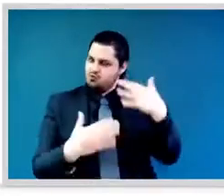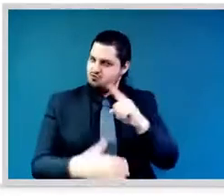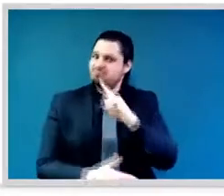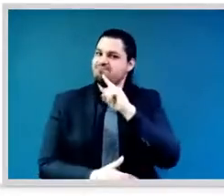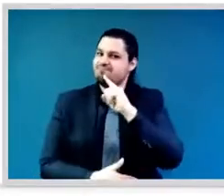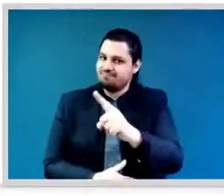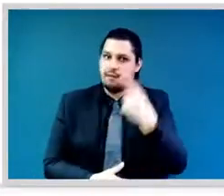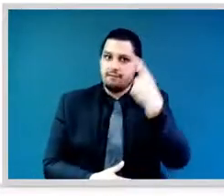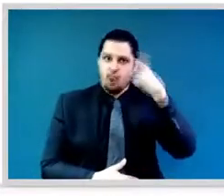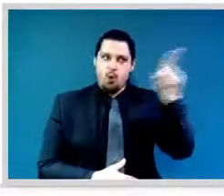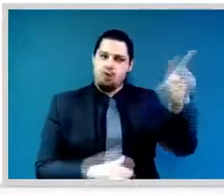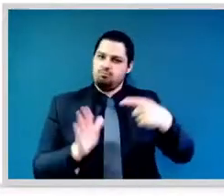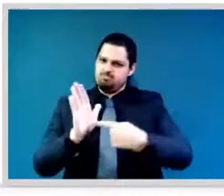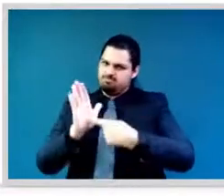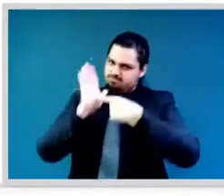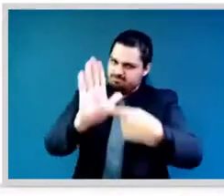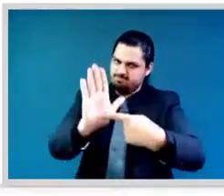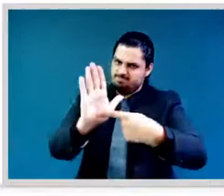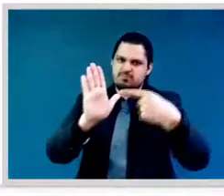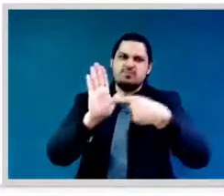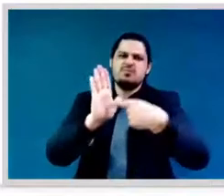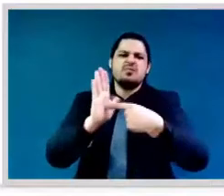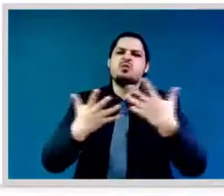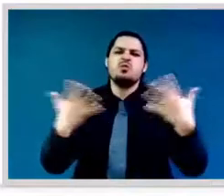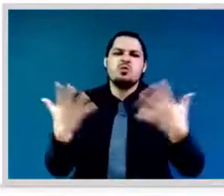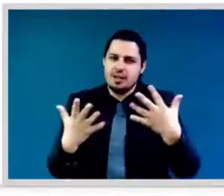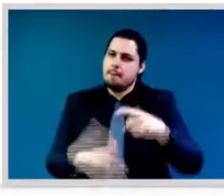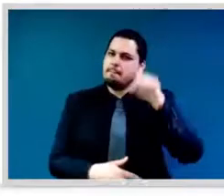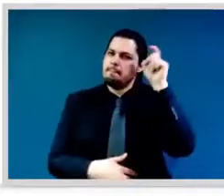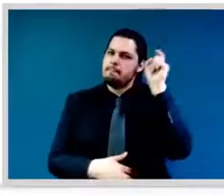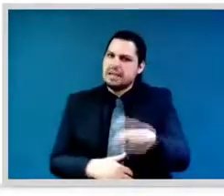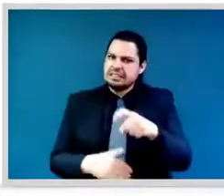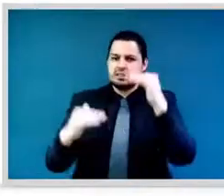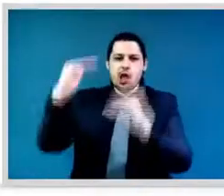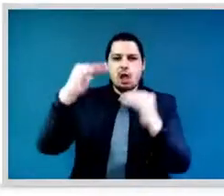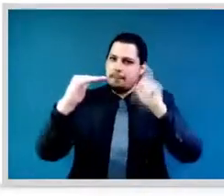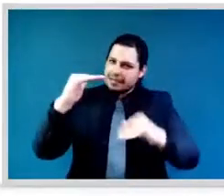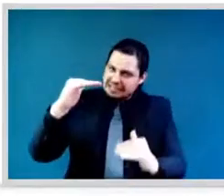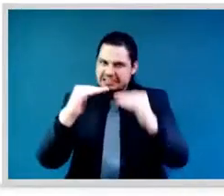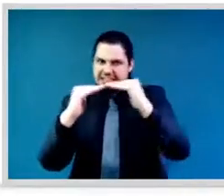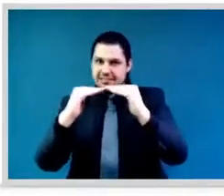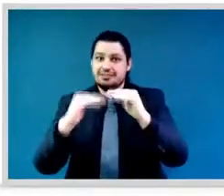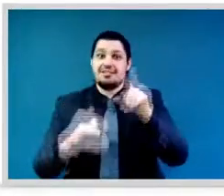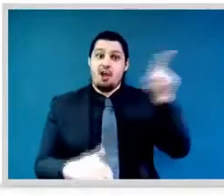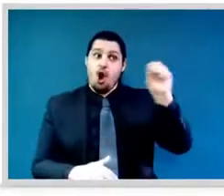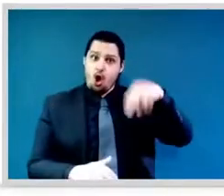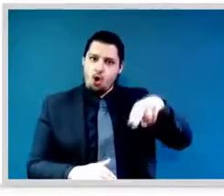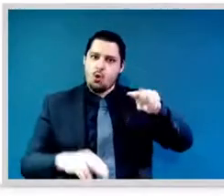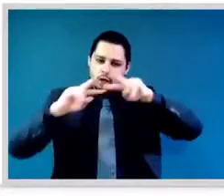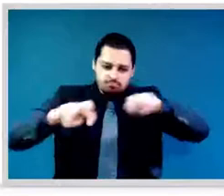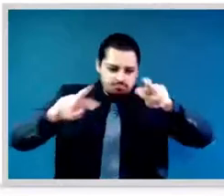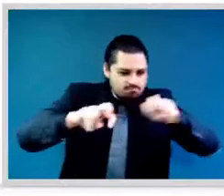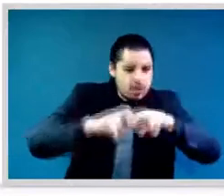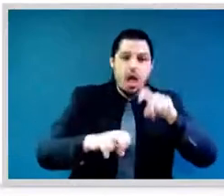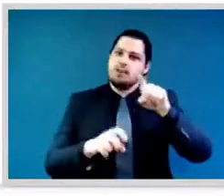el tema de la equidad de género desde hace mucho tiempo. Y agradezco este diálogo